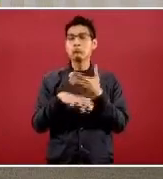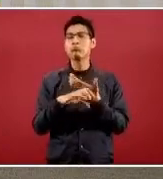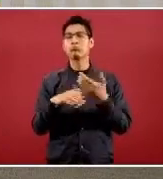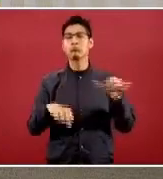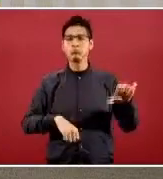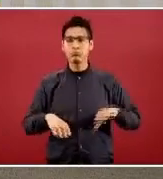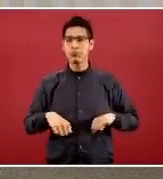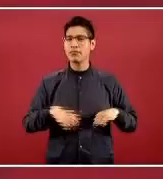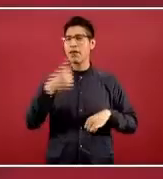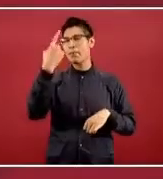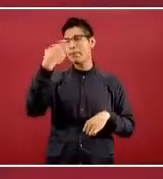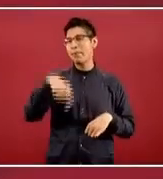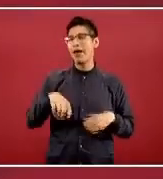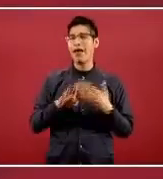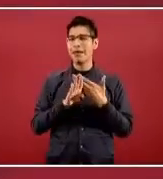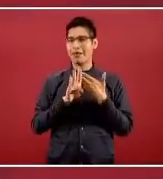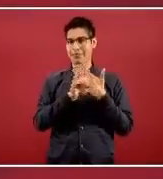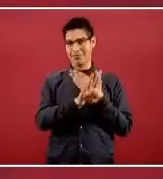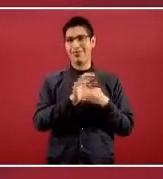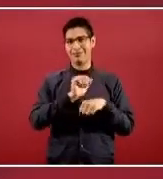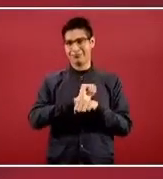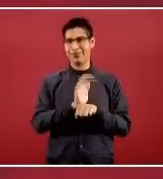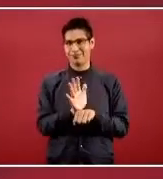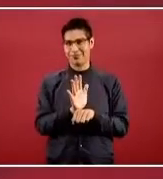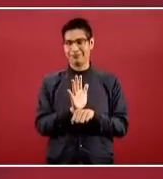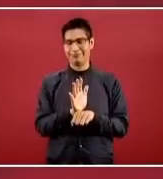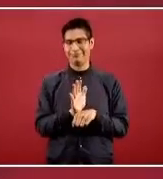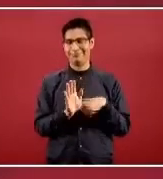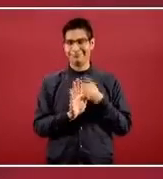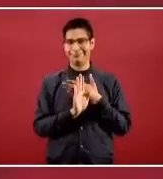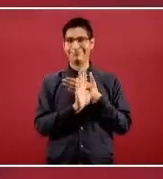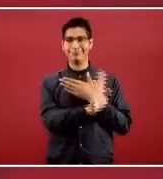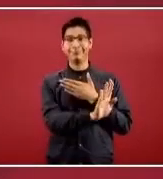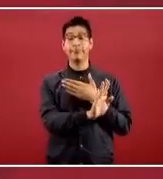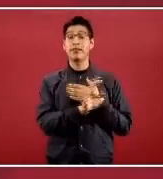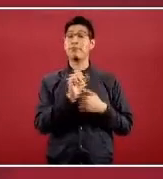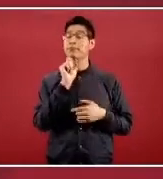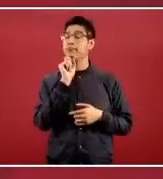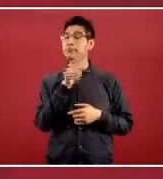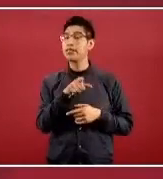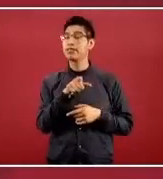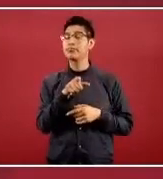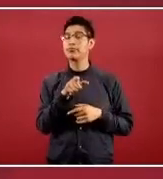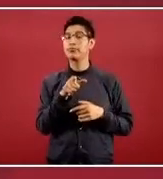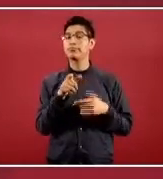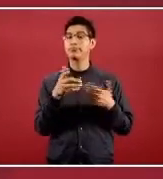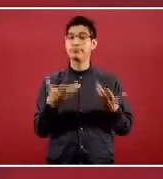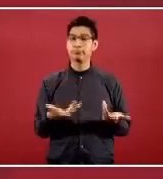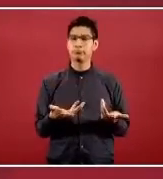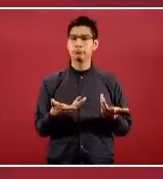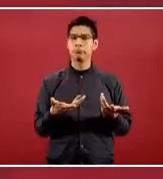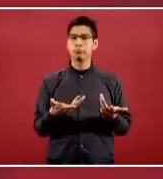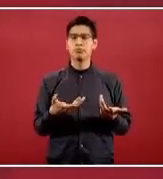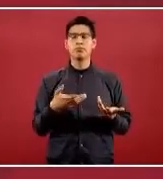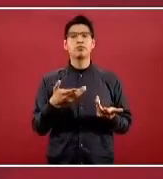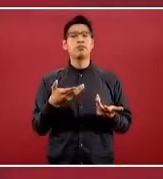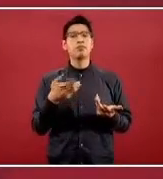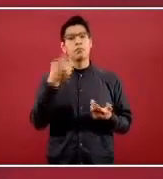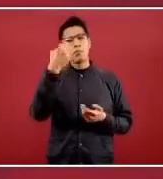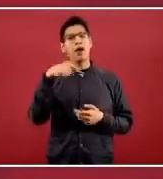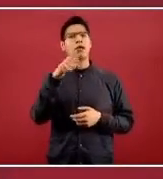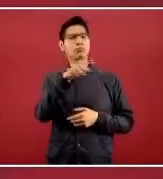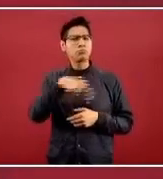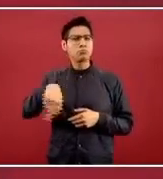manera organizada ante esta epidemia. Y en particular, anticipamos que va a ser de interés para